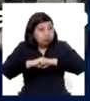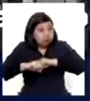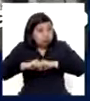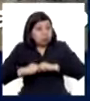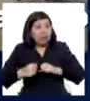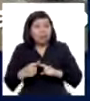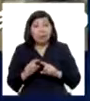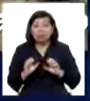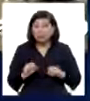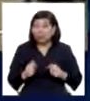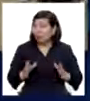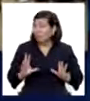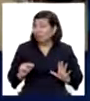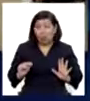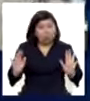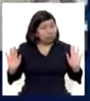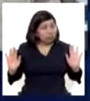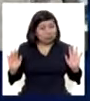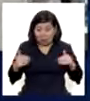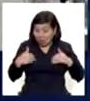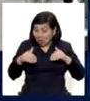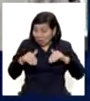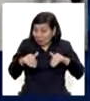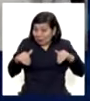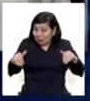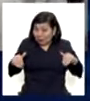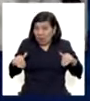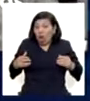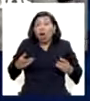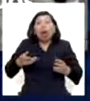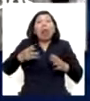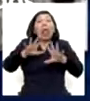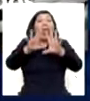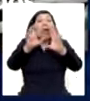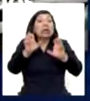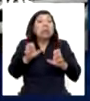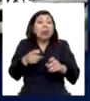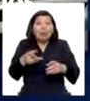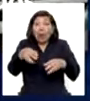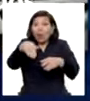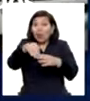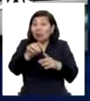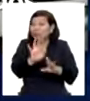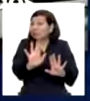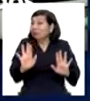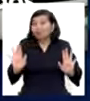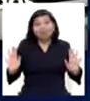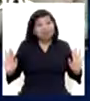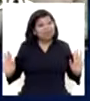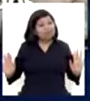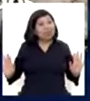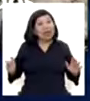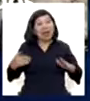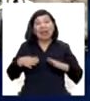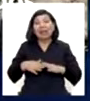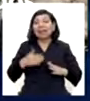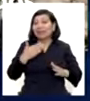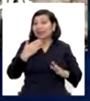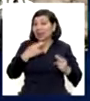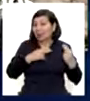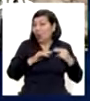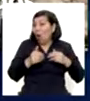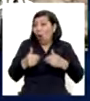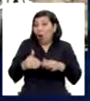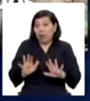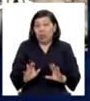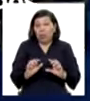este concurso, nosotros no tenemos ninguna participación en lo que es la calificación, en la evaluación uh-huh. de los participantes.